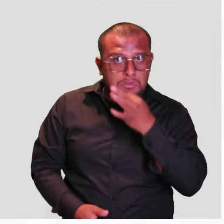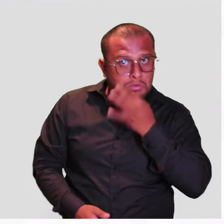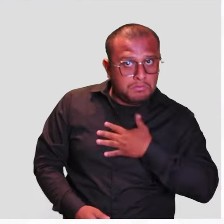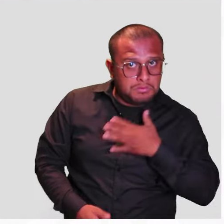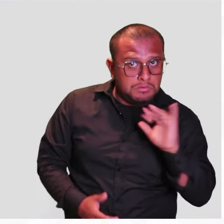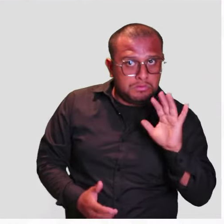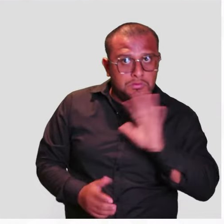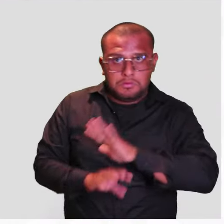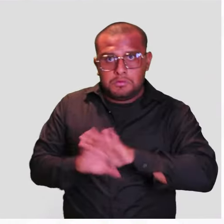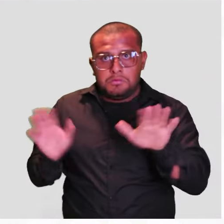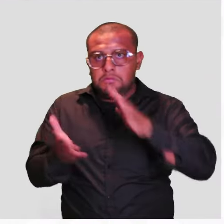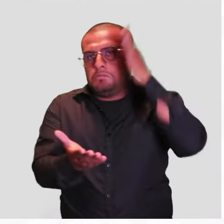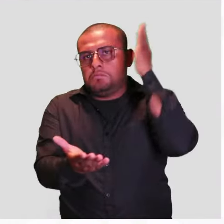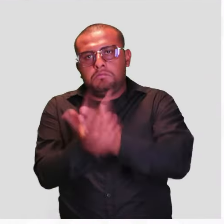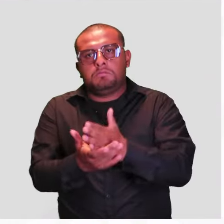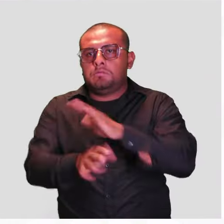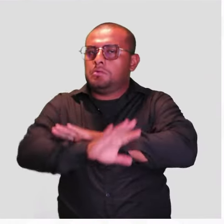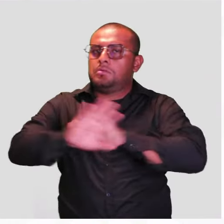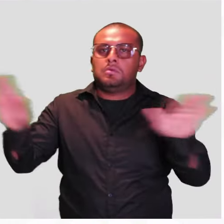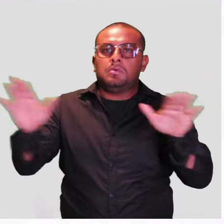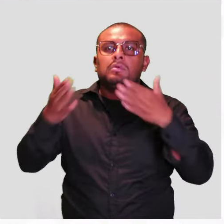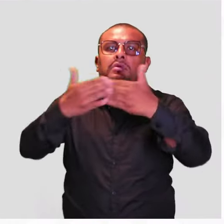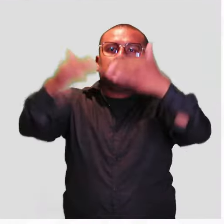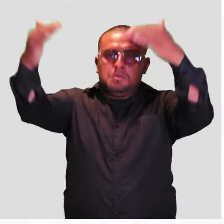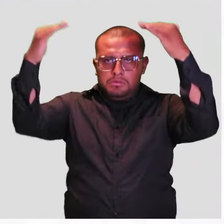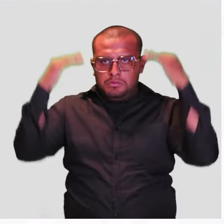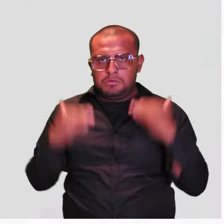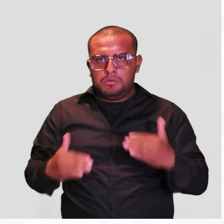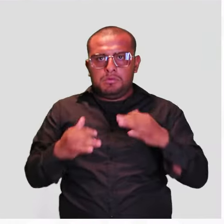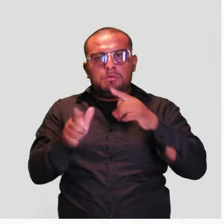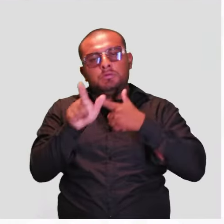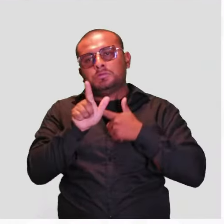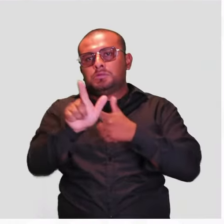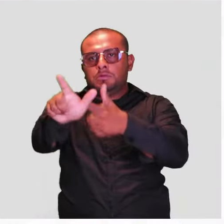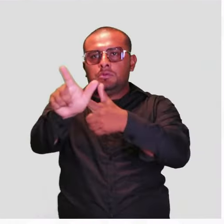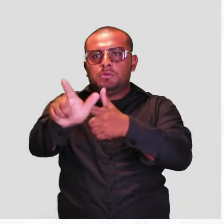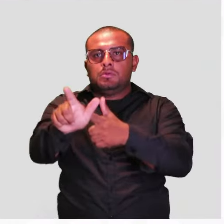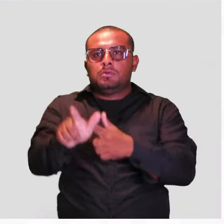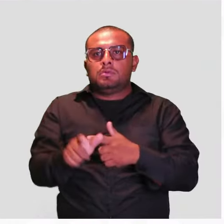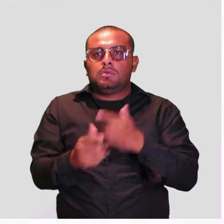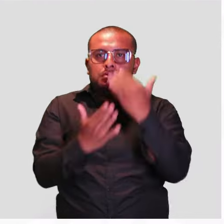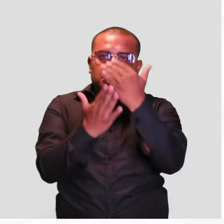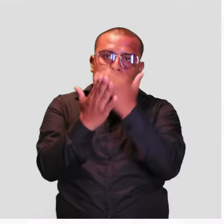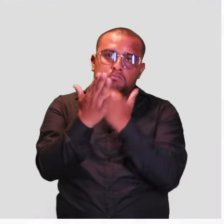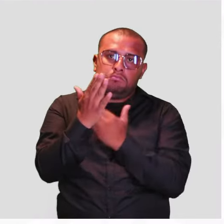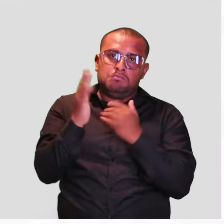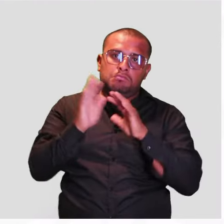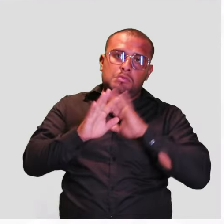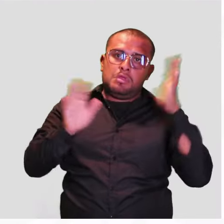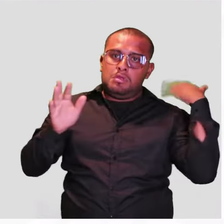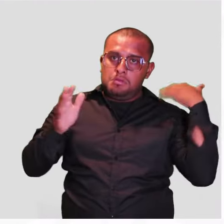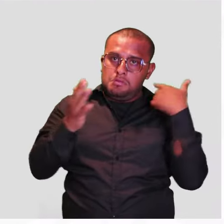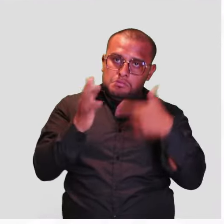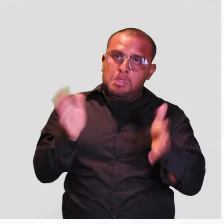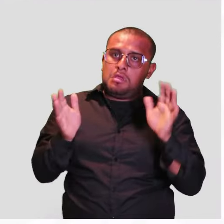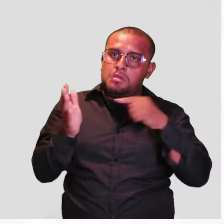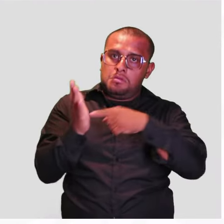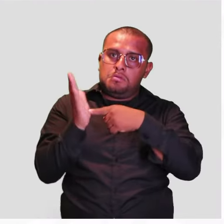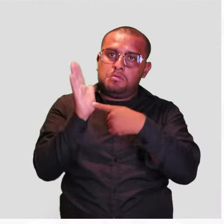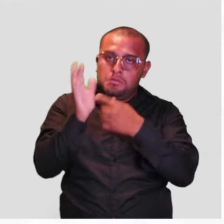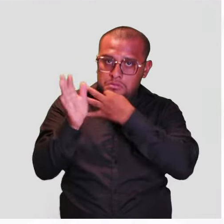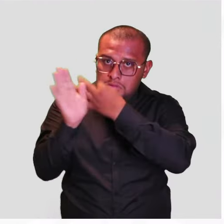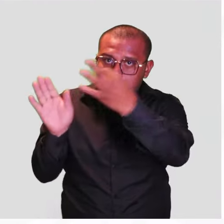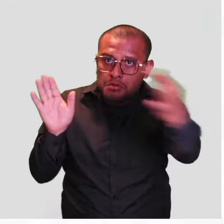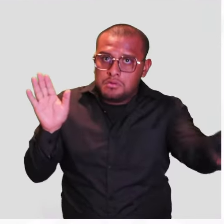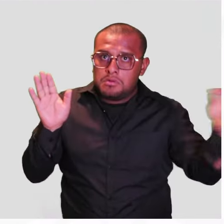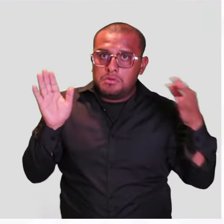de lo contrario, se deberá llevar a cabo la declinación del tiempo. Esto por las directrices ya aprobadas en estos diálogos.